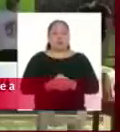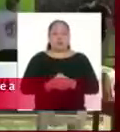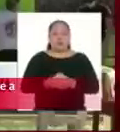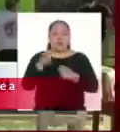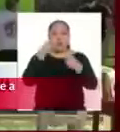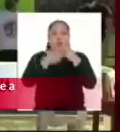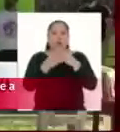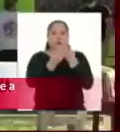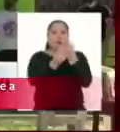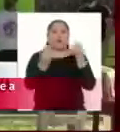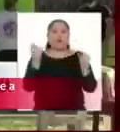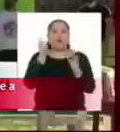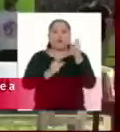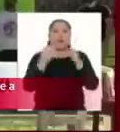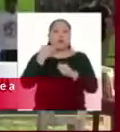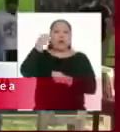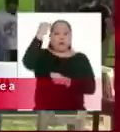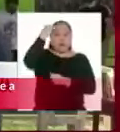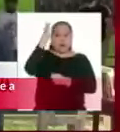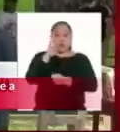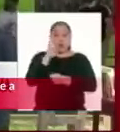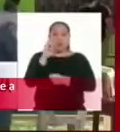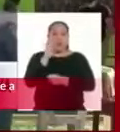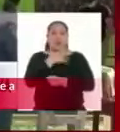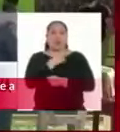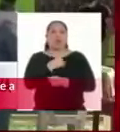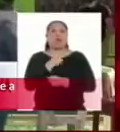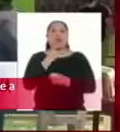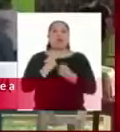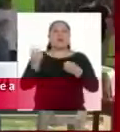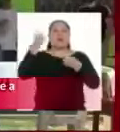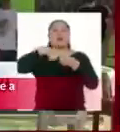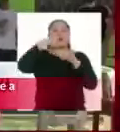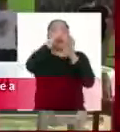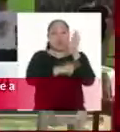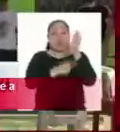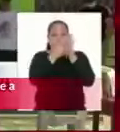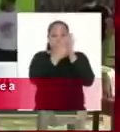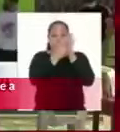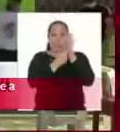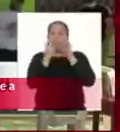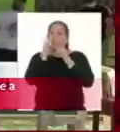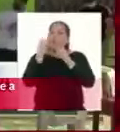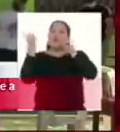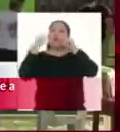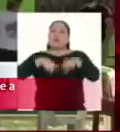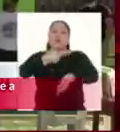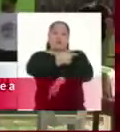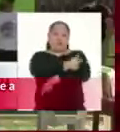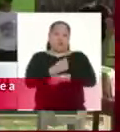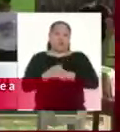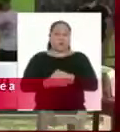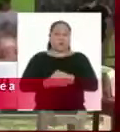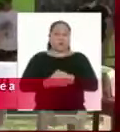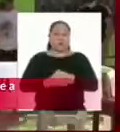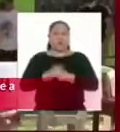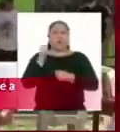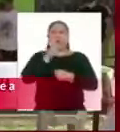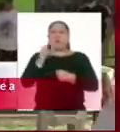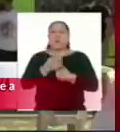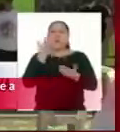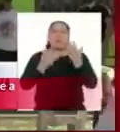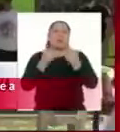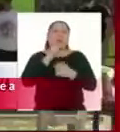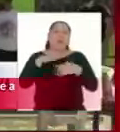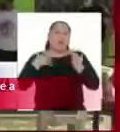El problema es que hay muchas personas mayores de 60 años que están en el padrón que no vienen a vacunarse. Sea ya porque